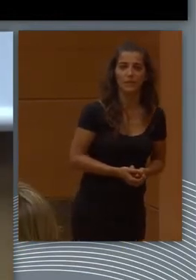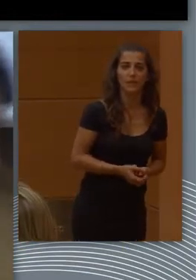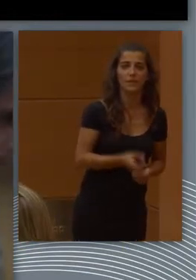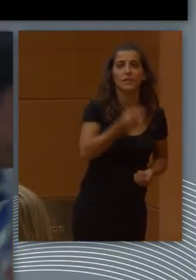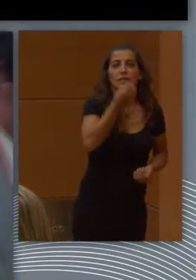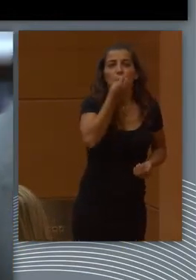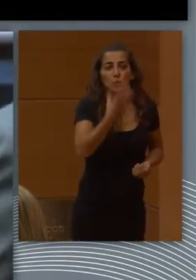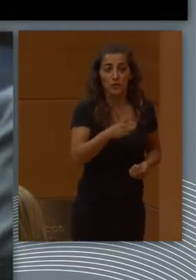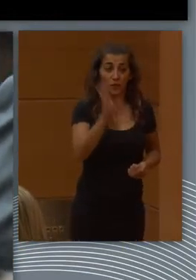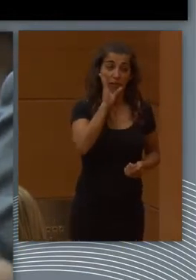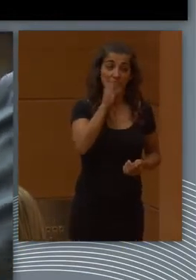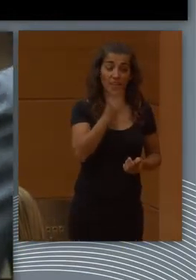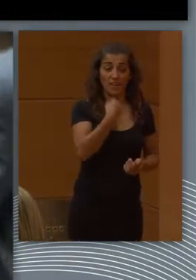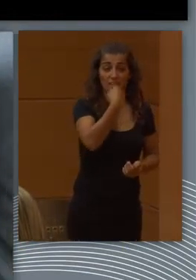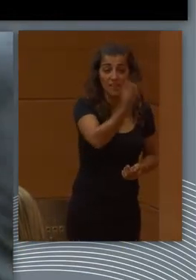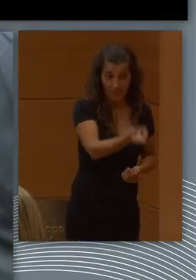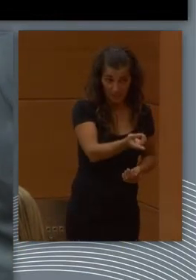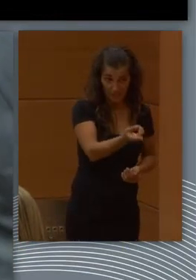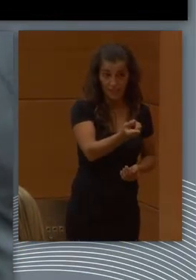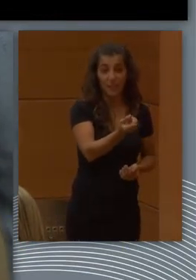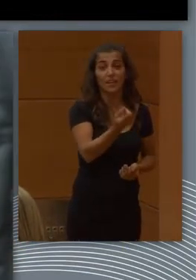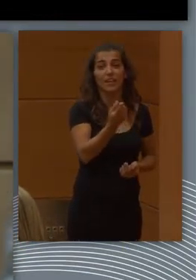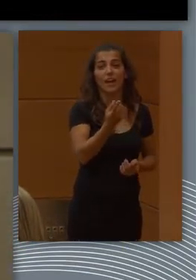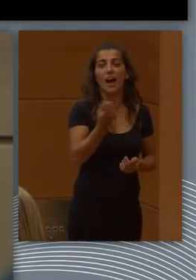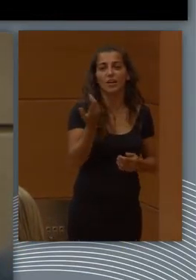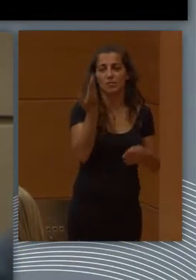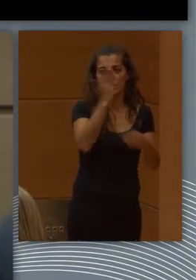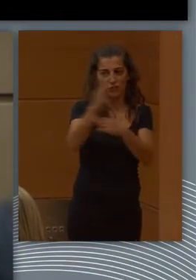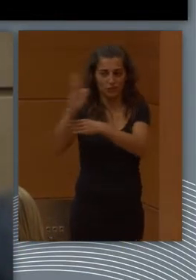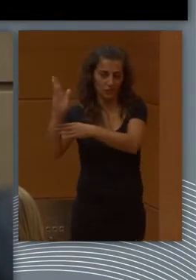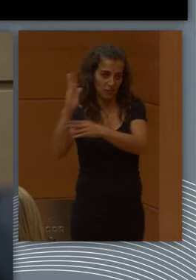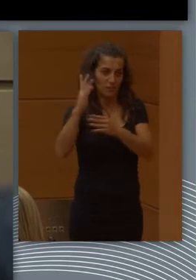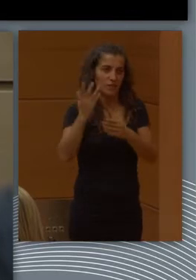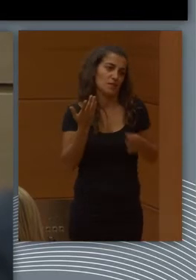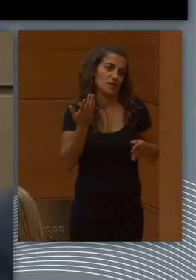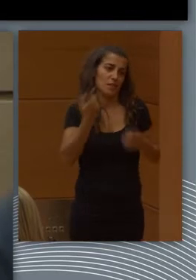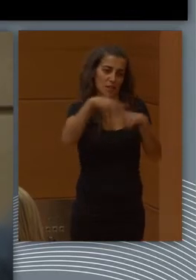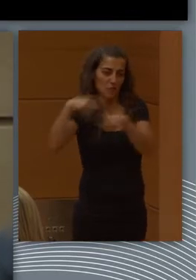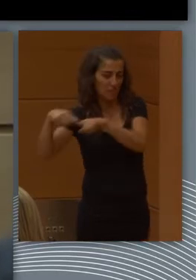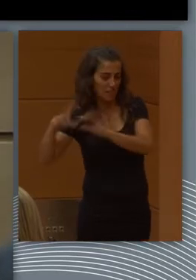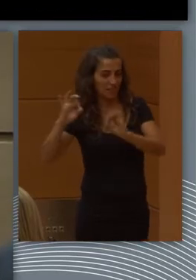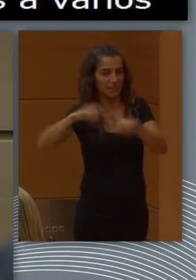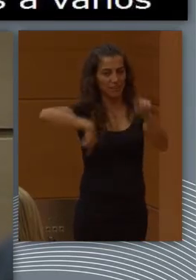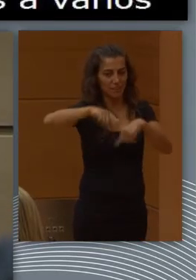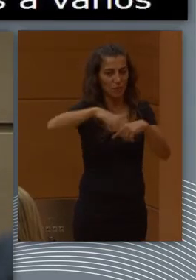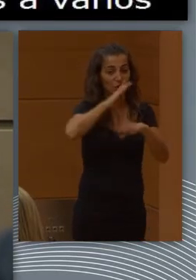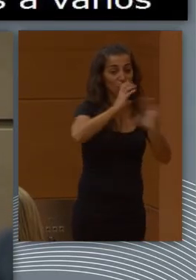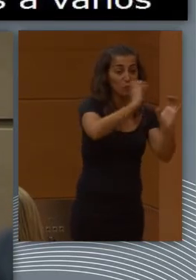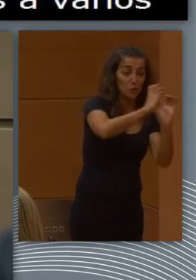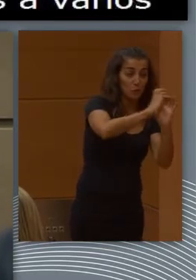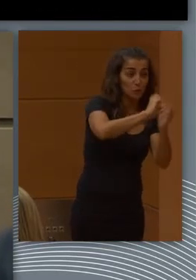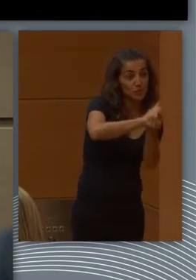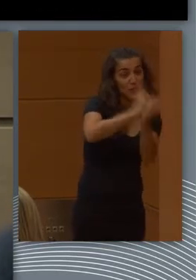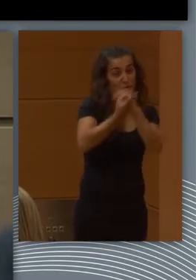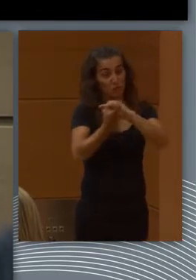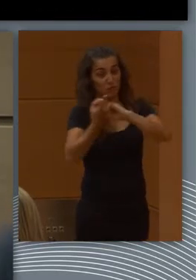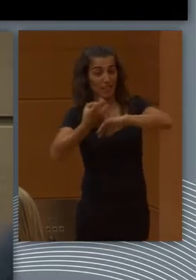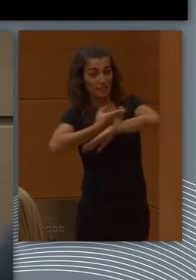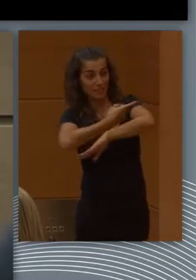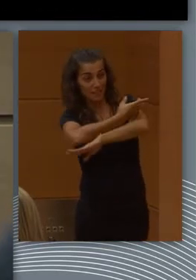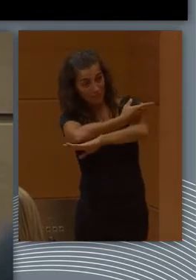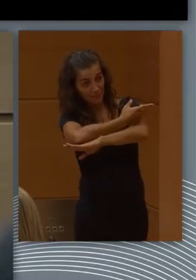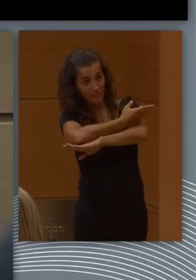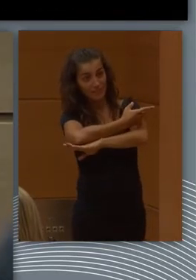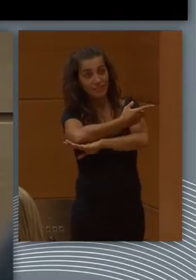Bueno, pues como os dije, tenemos a varios representantes del transporte y cambiamos de medio de transporte, del autobús nos vamos al tren. Y